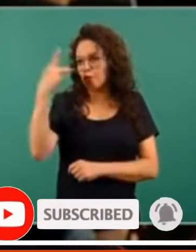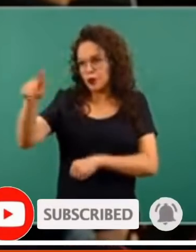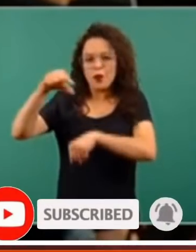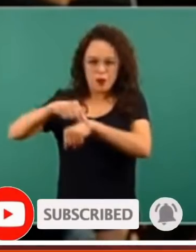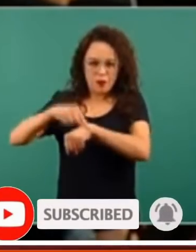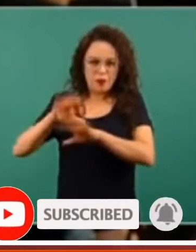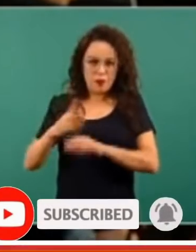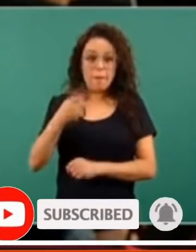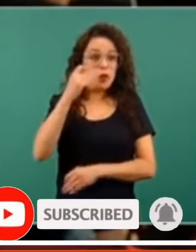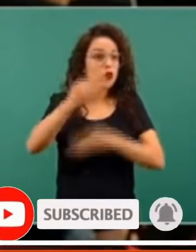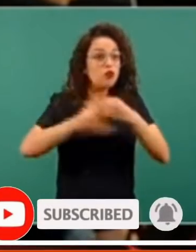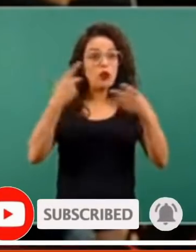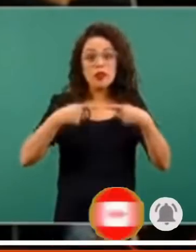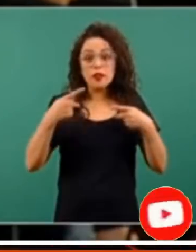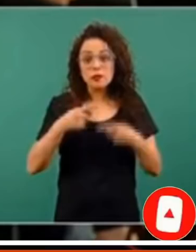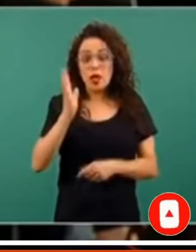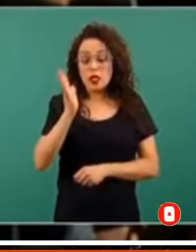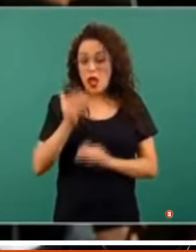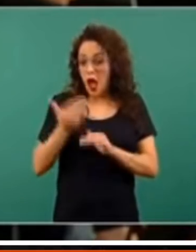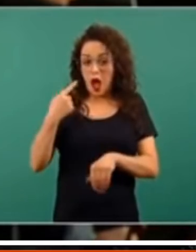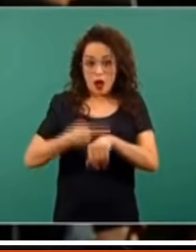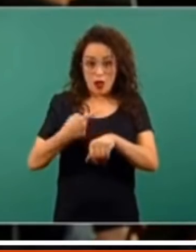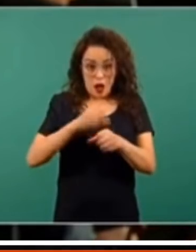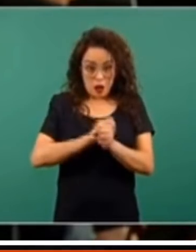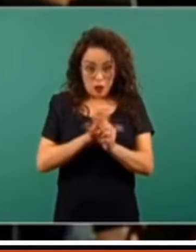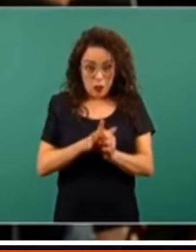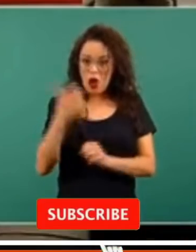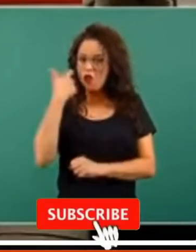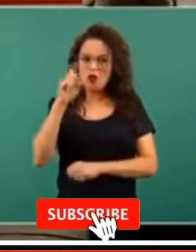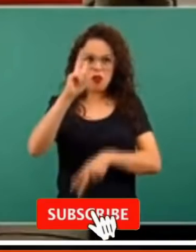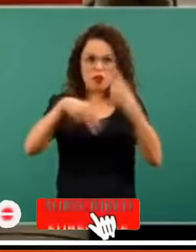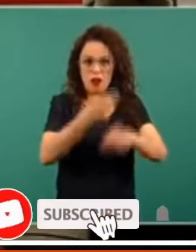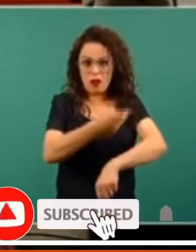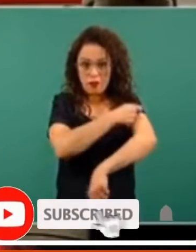COVID y que no se quieran vacunar, ¿está bien porque ya tienen suficientes anticuerpos?